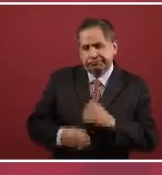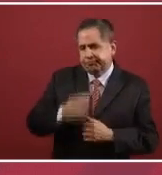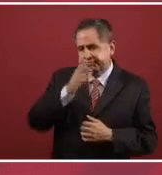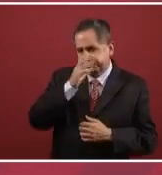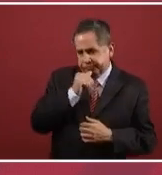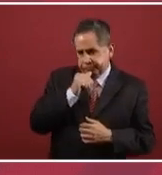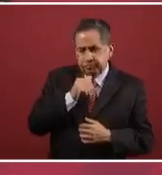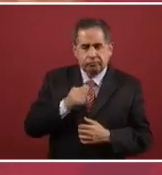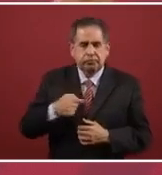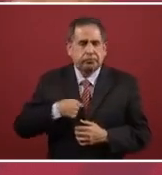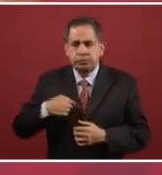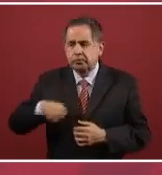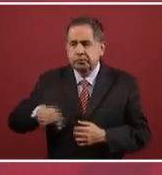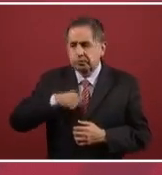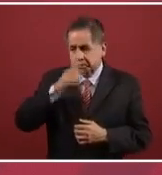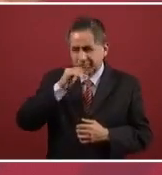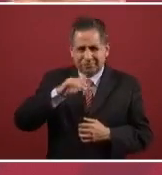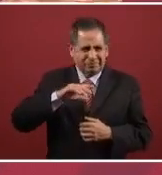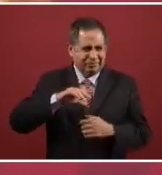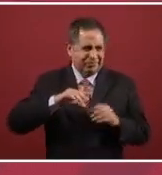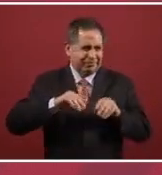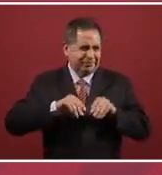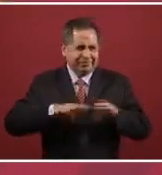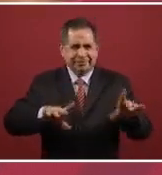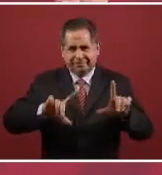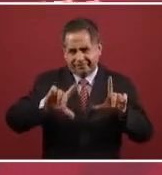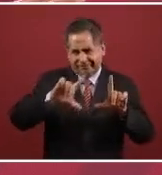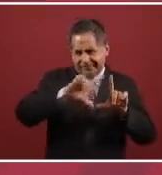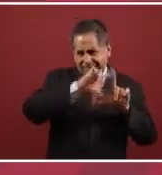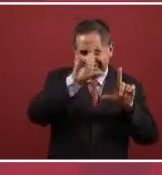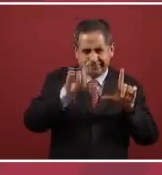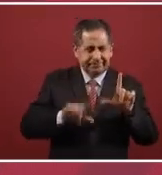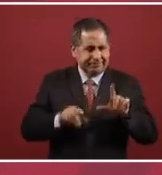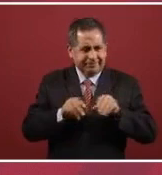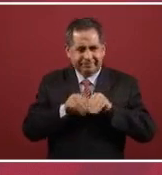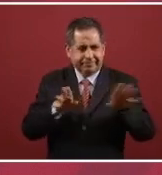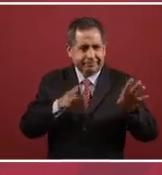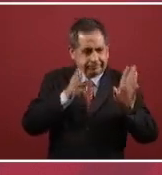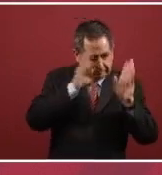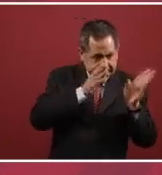Nosotros no podemos dispersar las acciones.